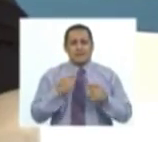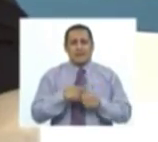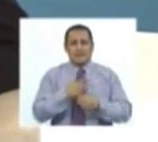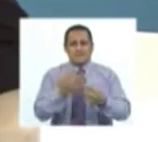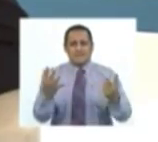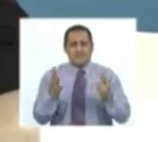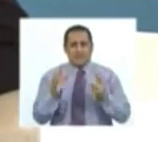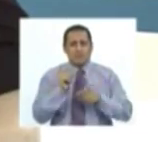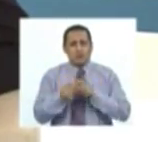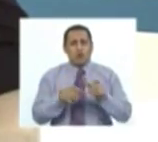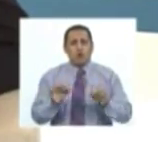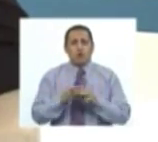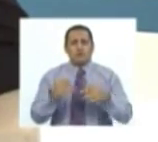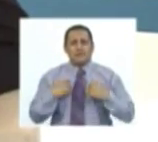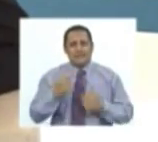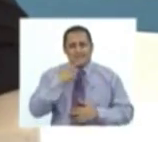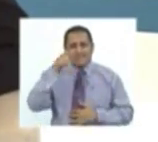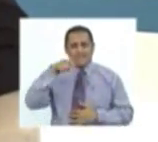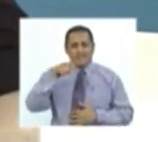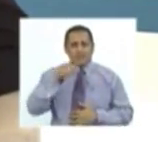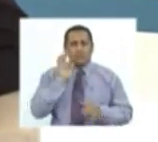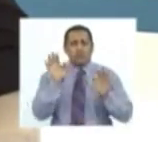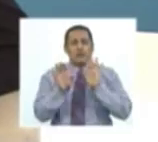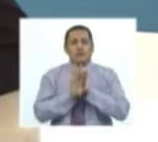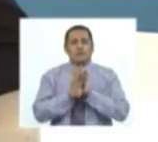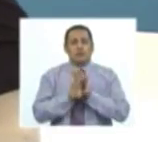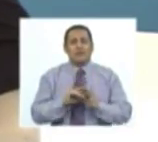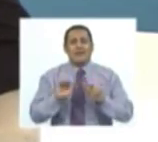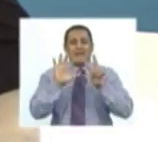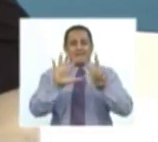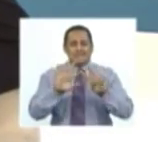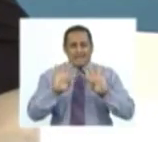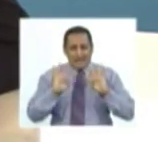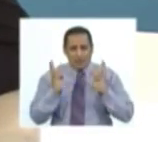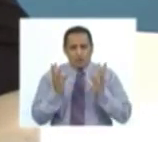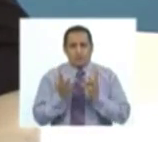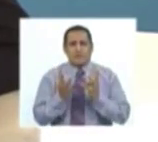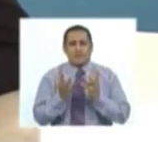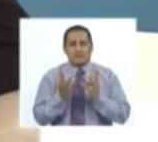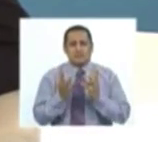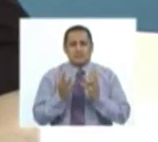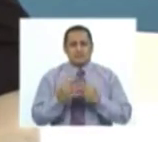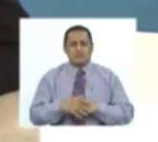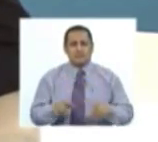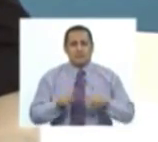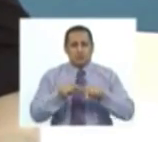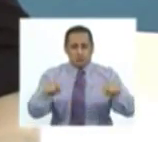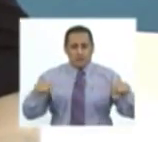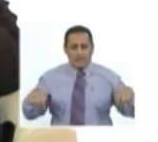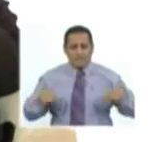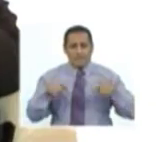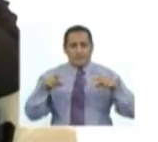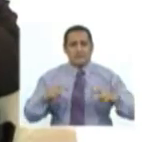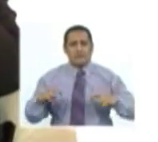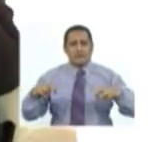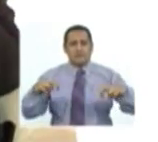7 personas, o tiene que ser necesariamente las 7 reunidas en una mesa. Yo creo que